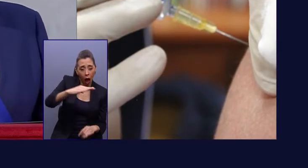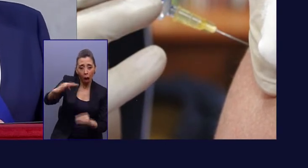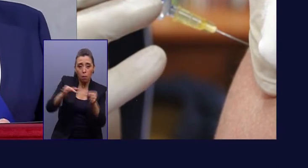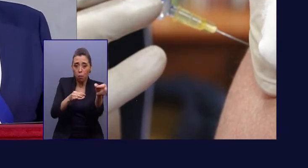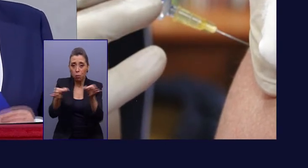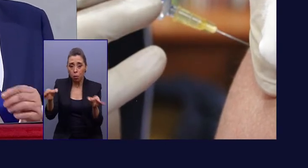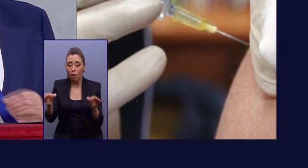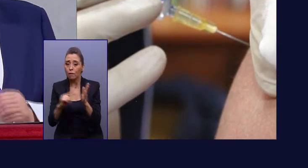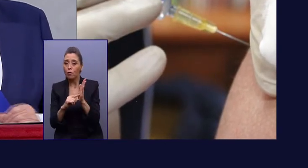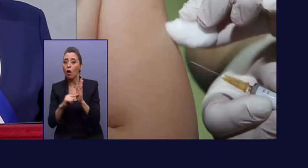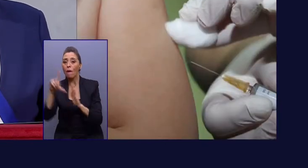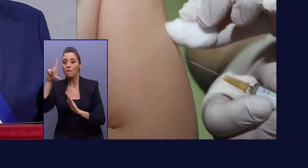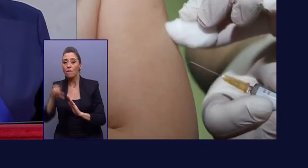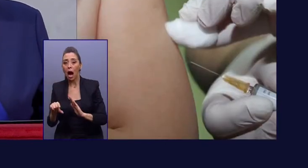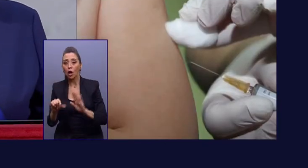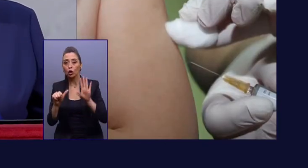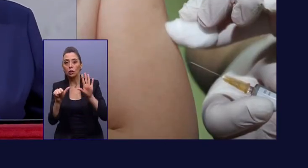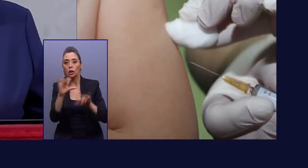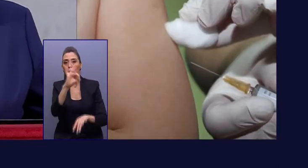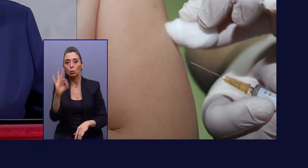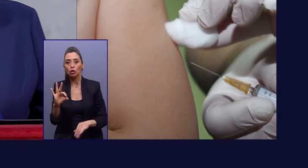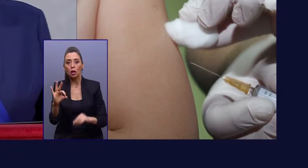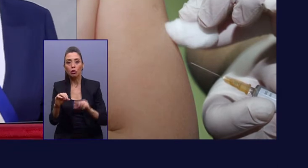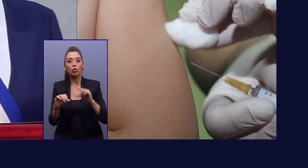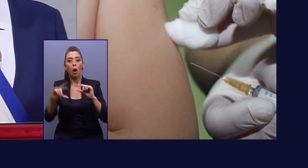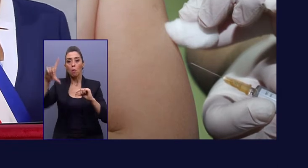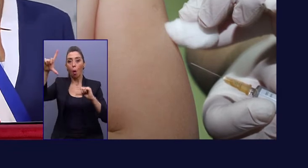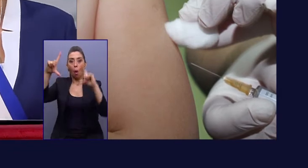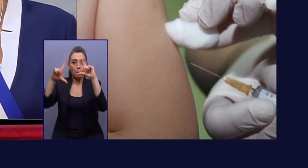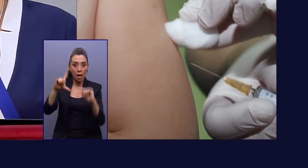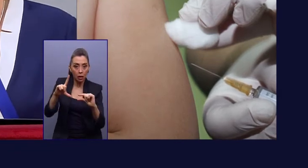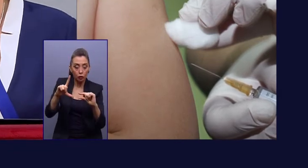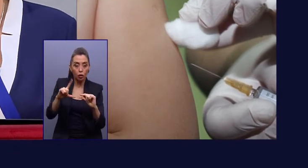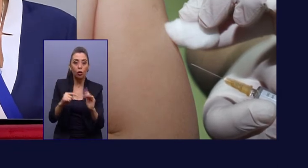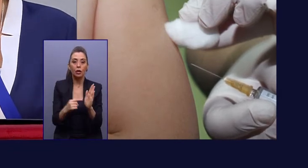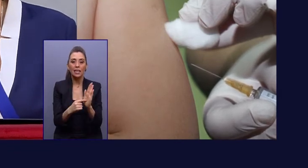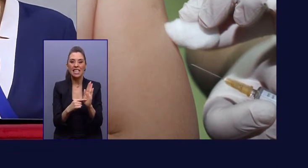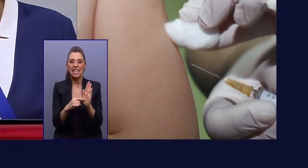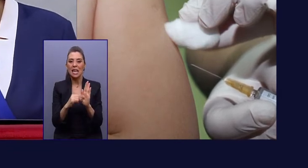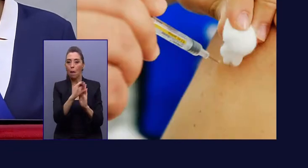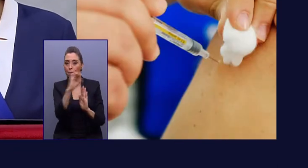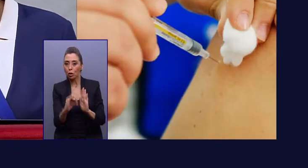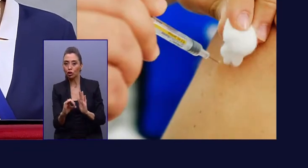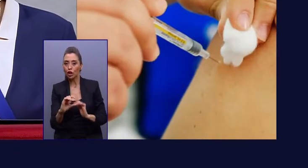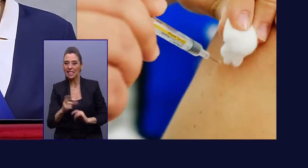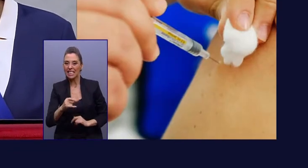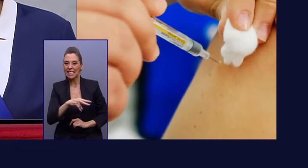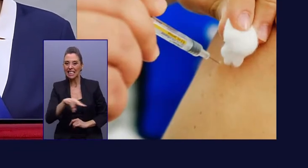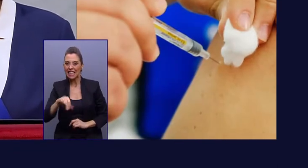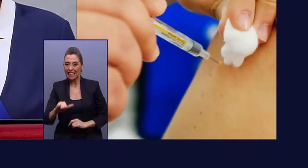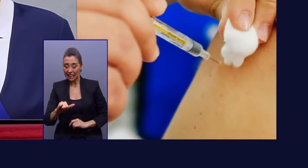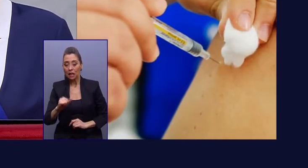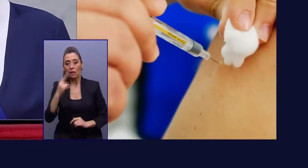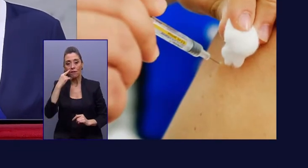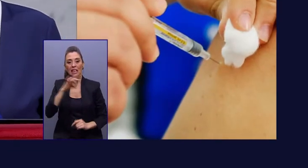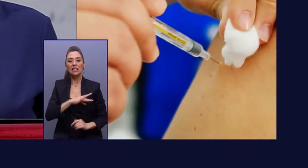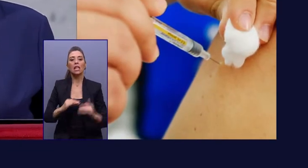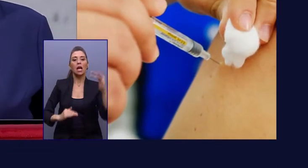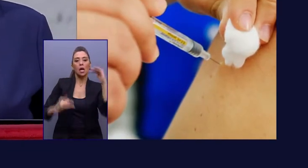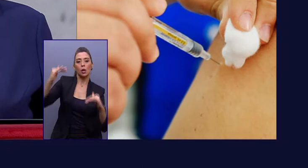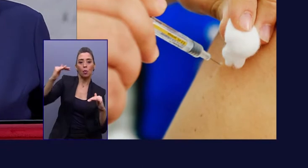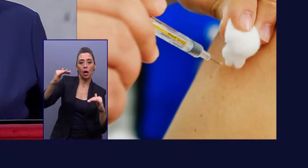este descenso fue de 6 puntos porcentuales. Y por primera vez el índice Gini, que mide las desigualdades de ingreso en el país, baja